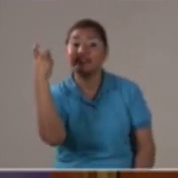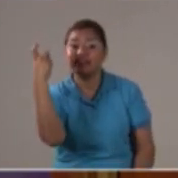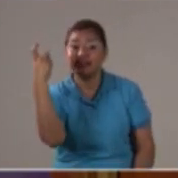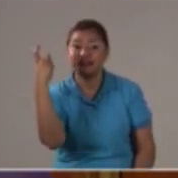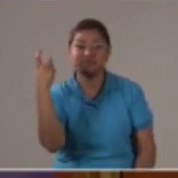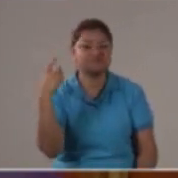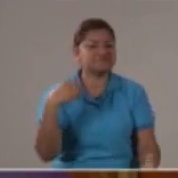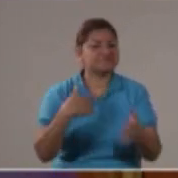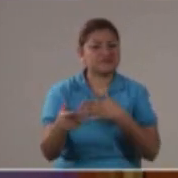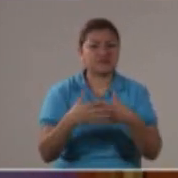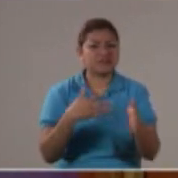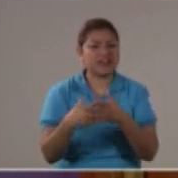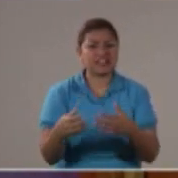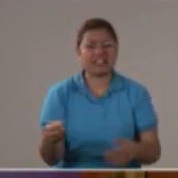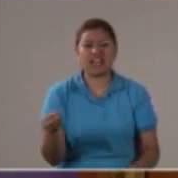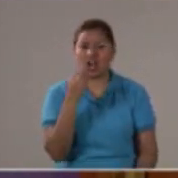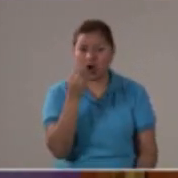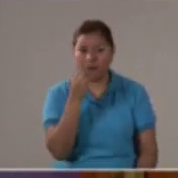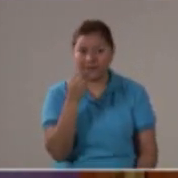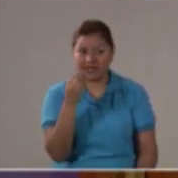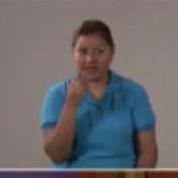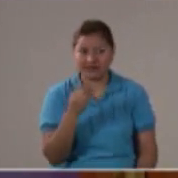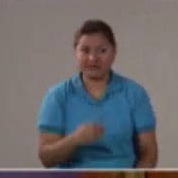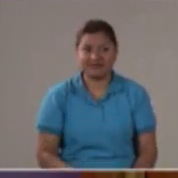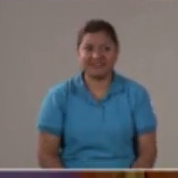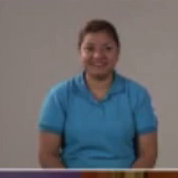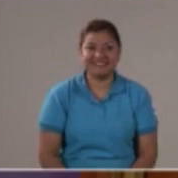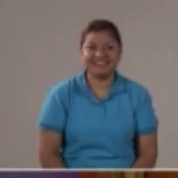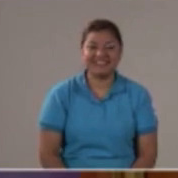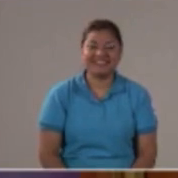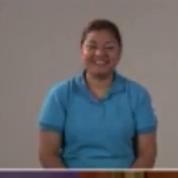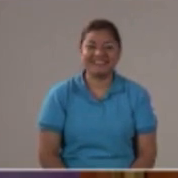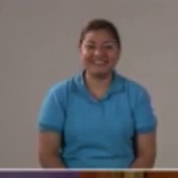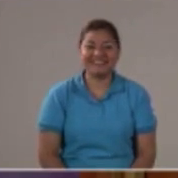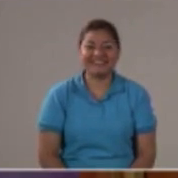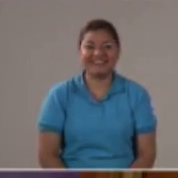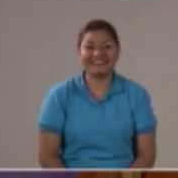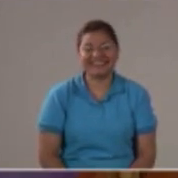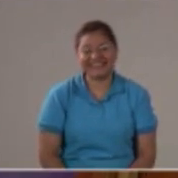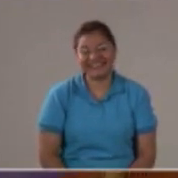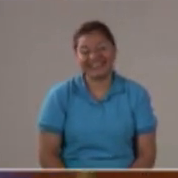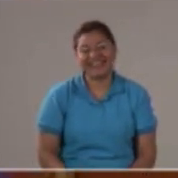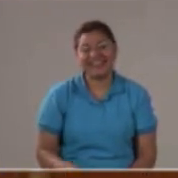con pan con ajo para dar palabras de aliento.